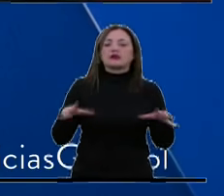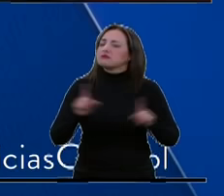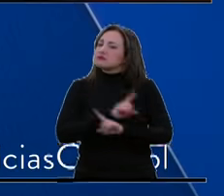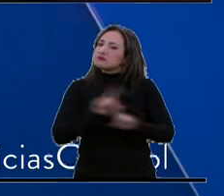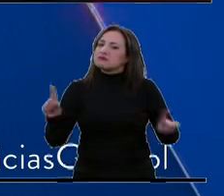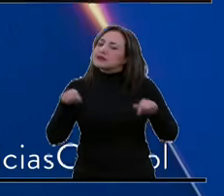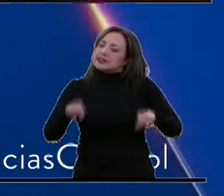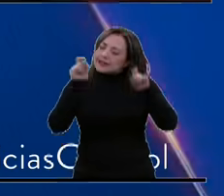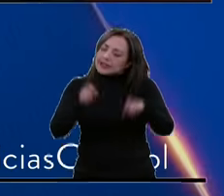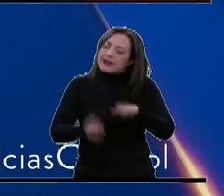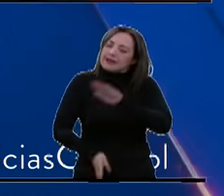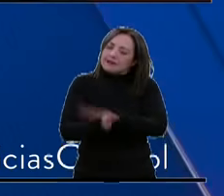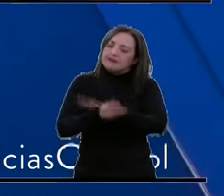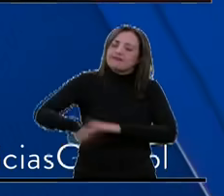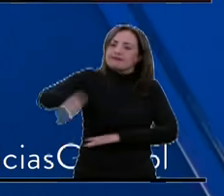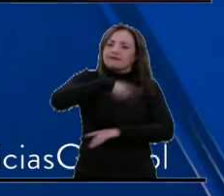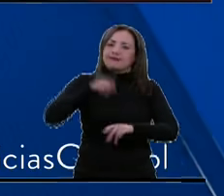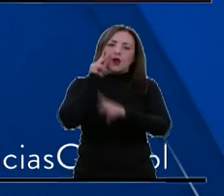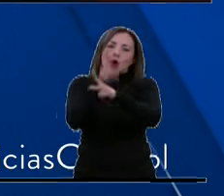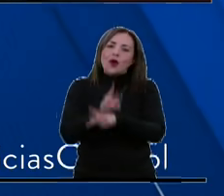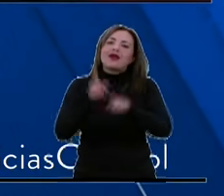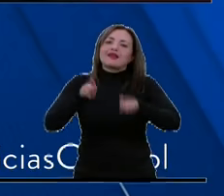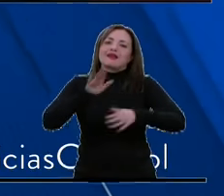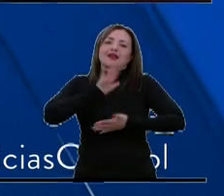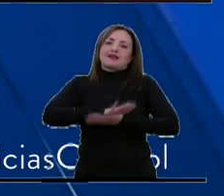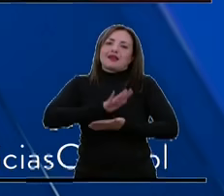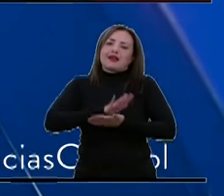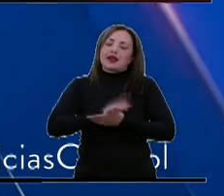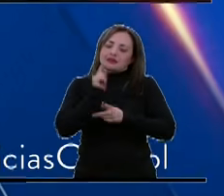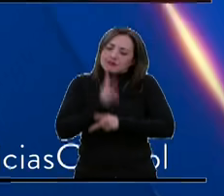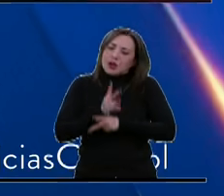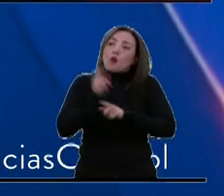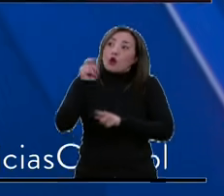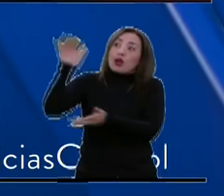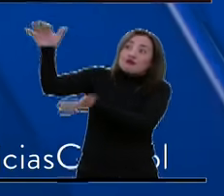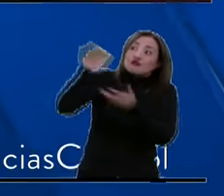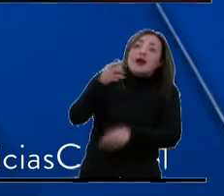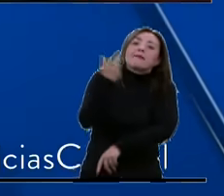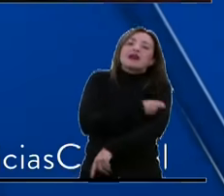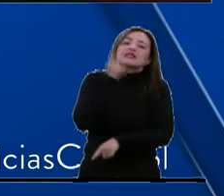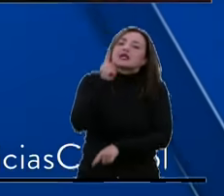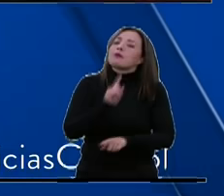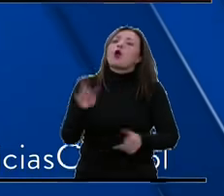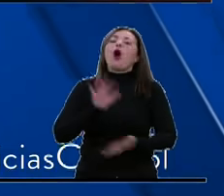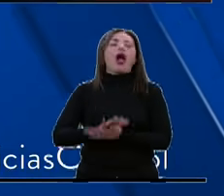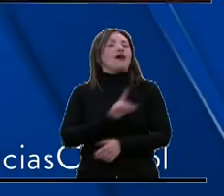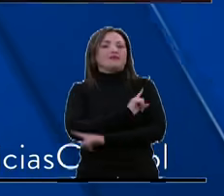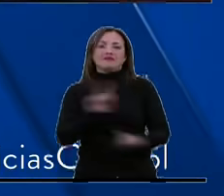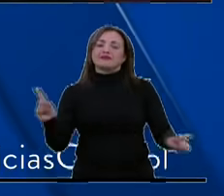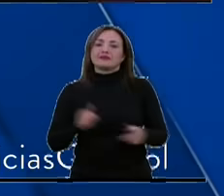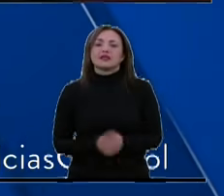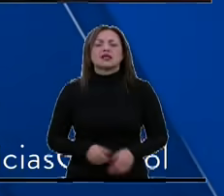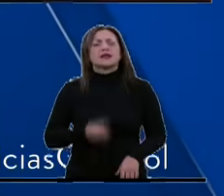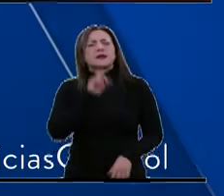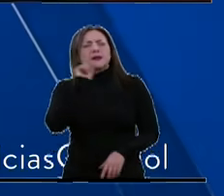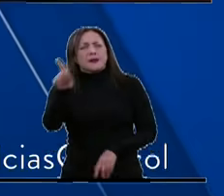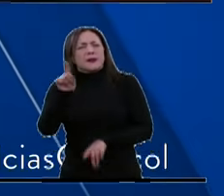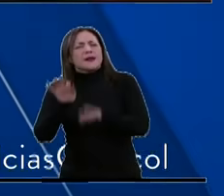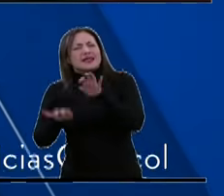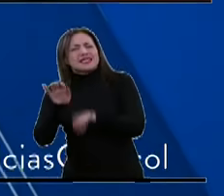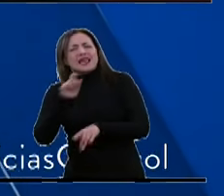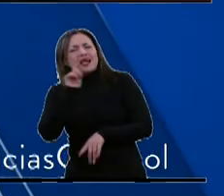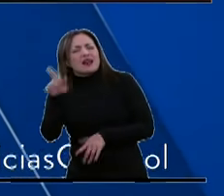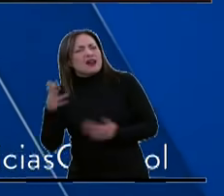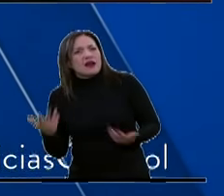de seguir cuidando nos estar tranquilos porque la vacuna llega pero no bajar la guardia el secretario hay zonas donde este tipo de